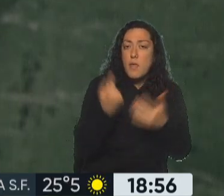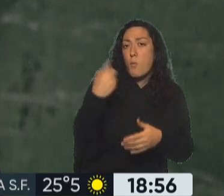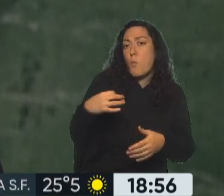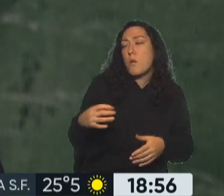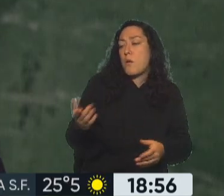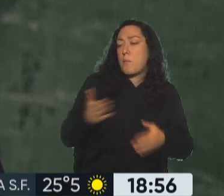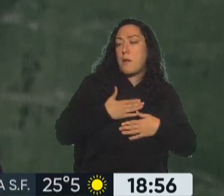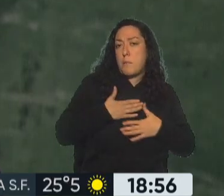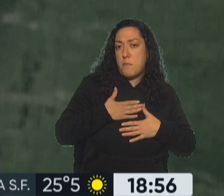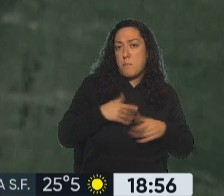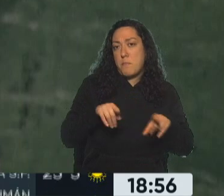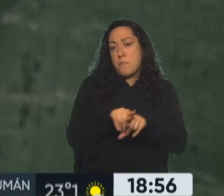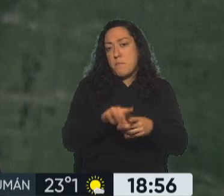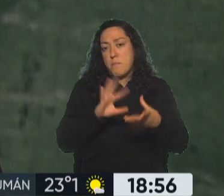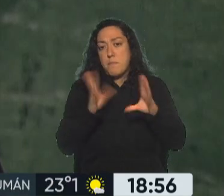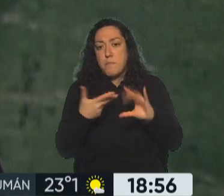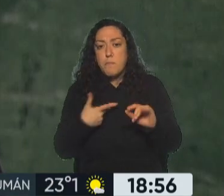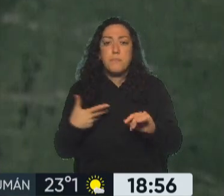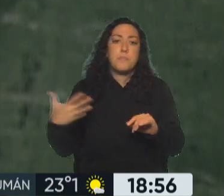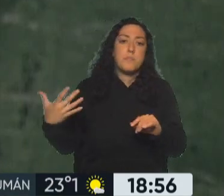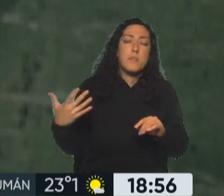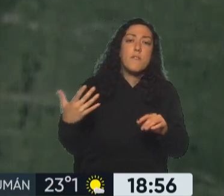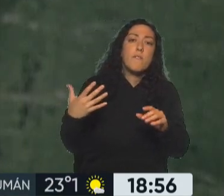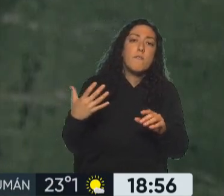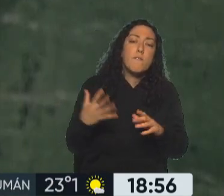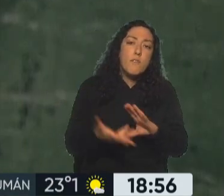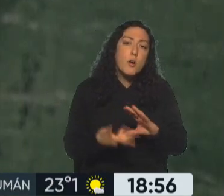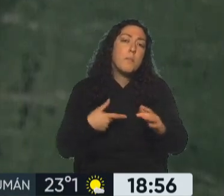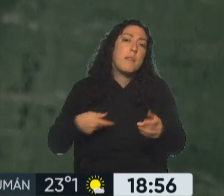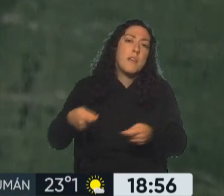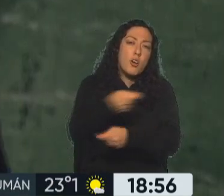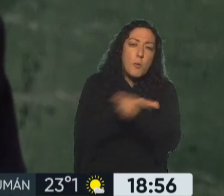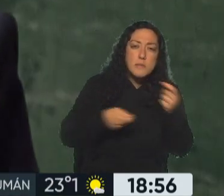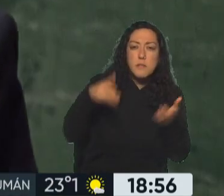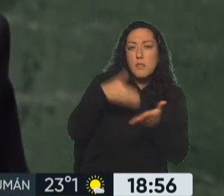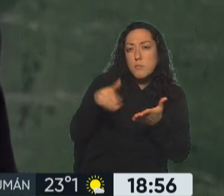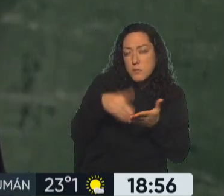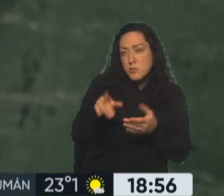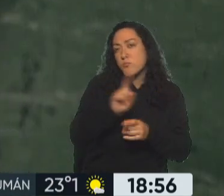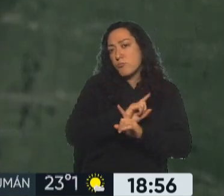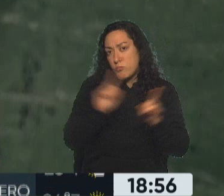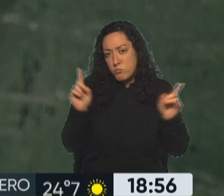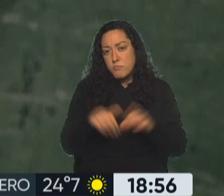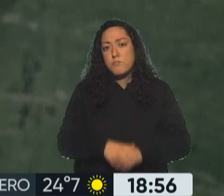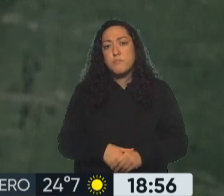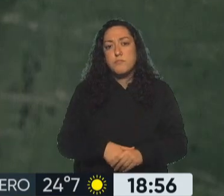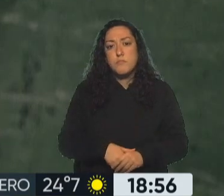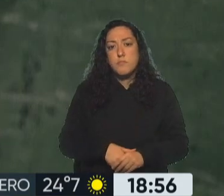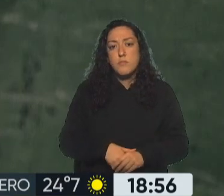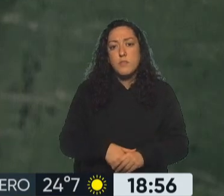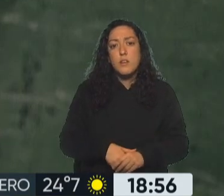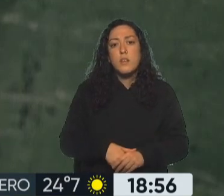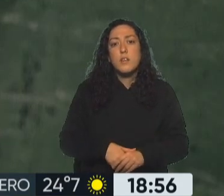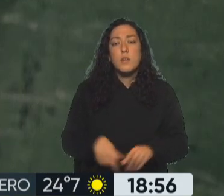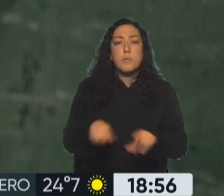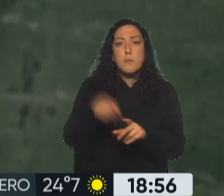de coerción y a la adopción de prácticas comerciales discriminatorias. La perpetuación del bloqueo